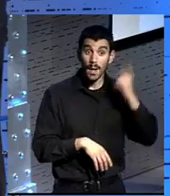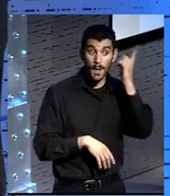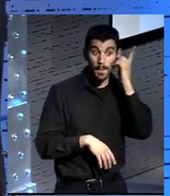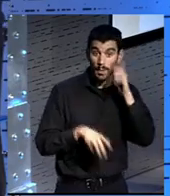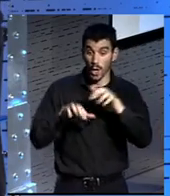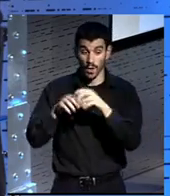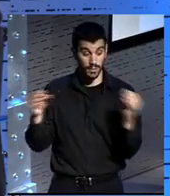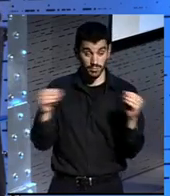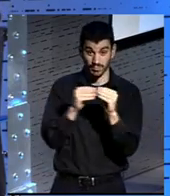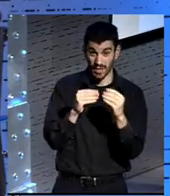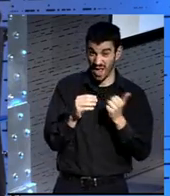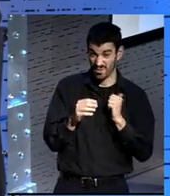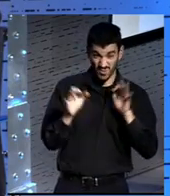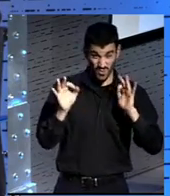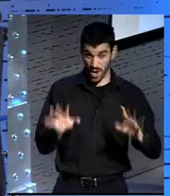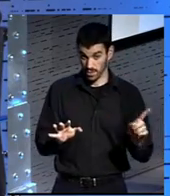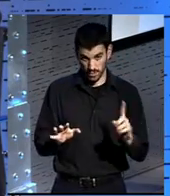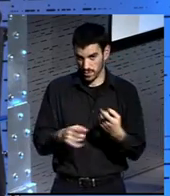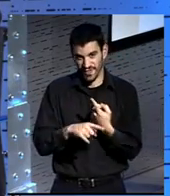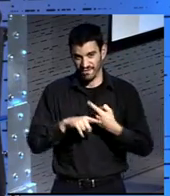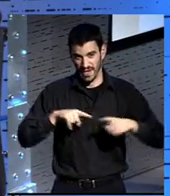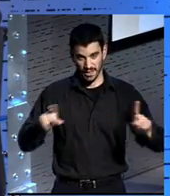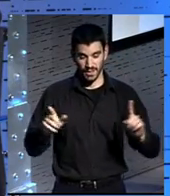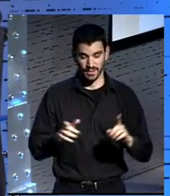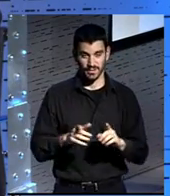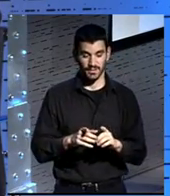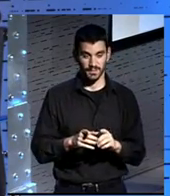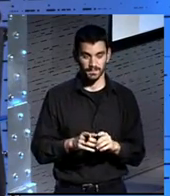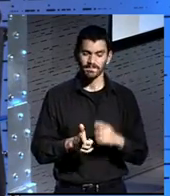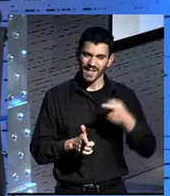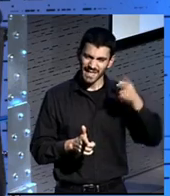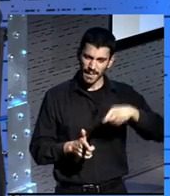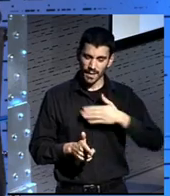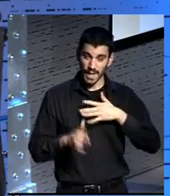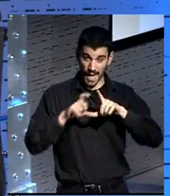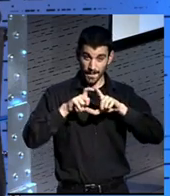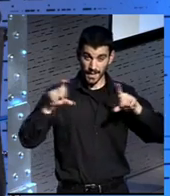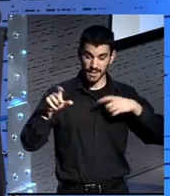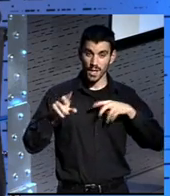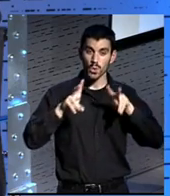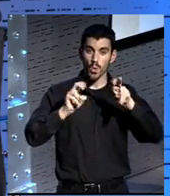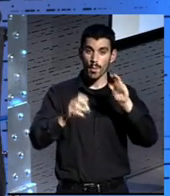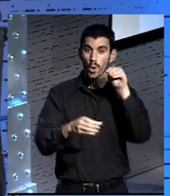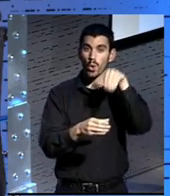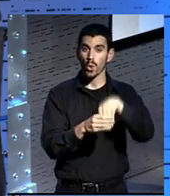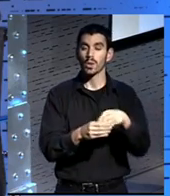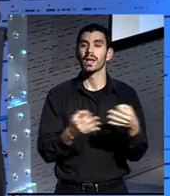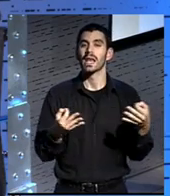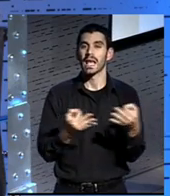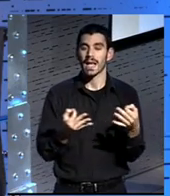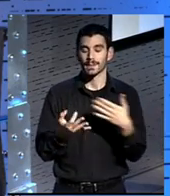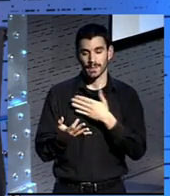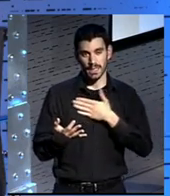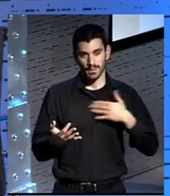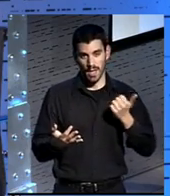hecho no quiere hacer lo mismo. La otra cosa que también estamos introduciendo en esta ola es la